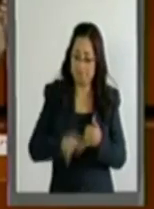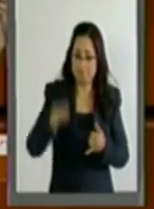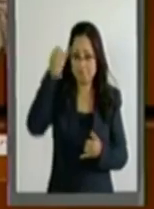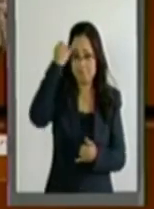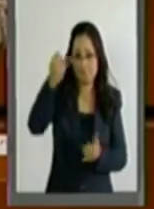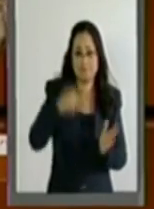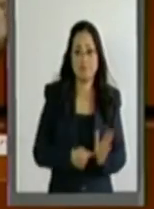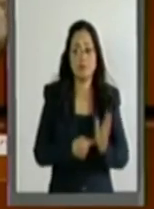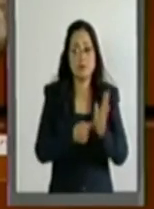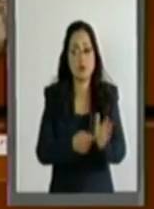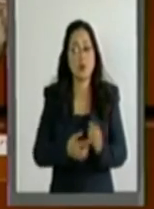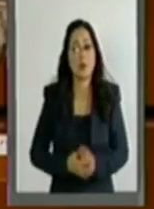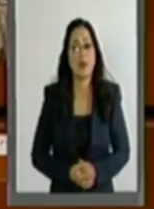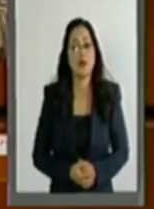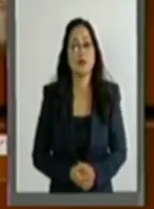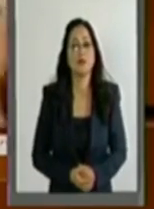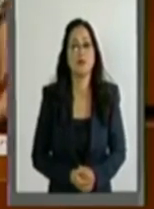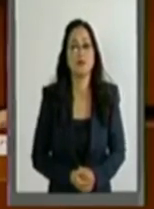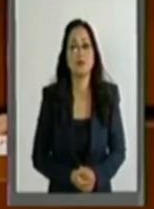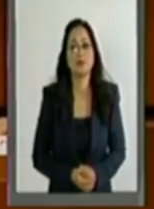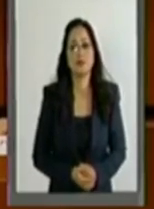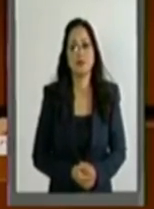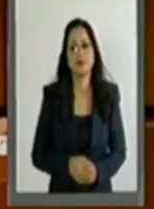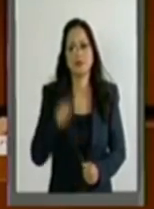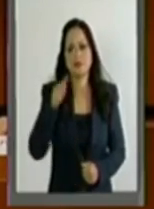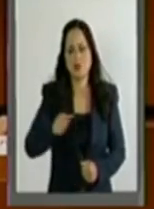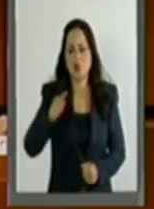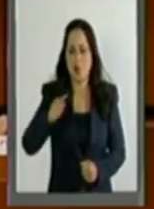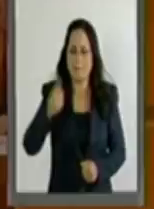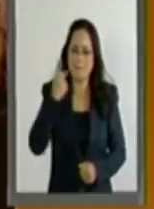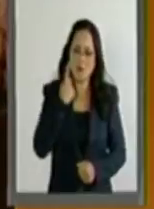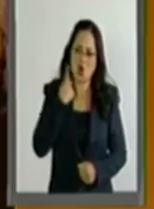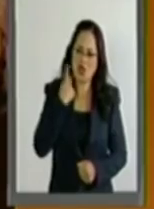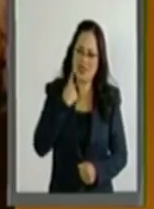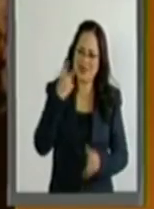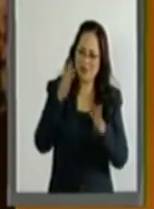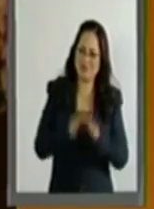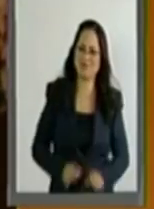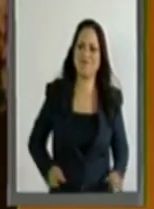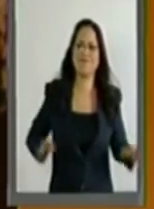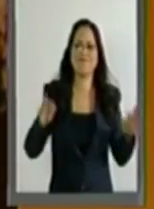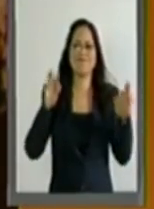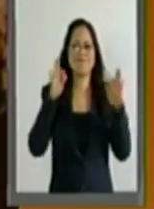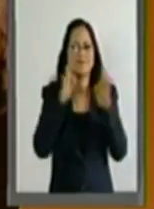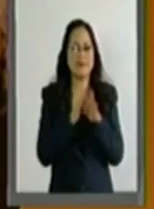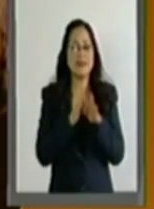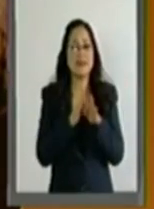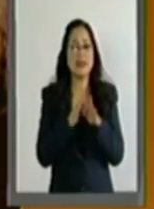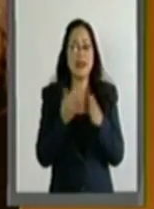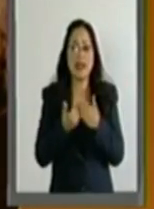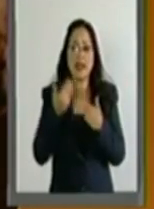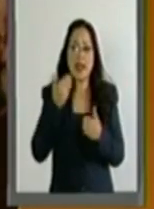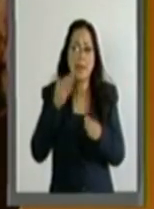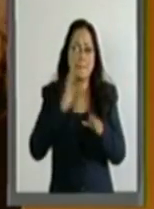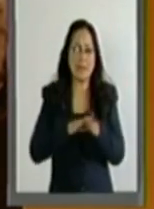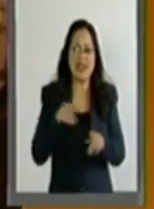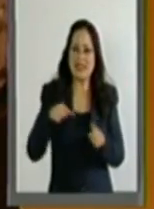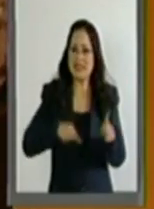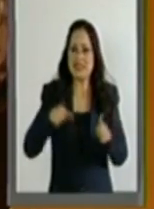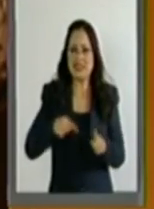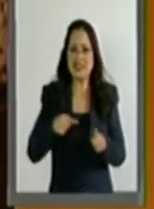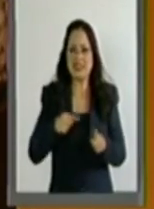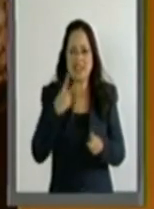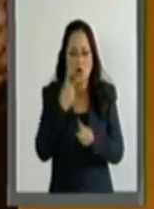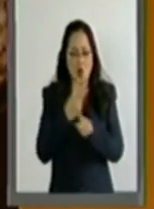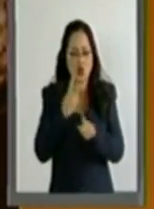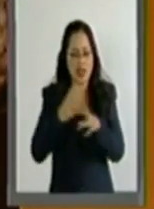presidente, con la reflexión de un gran político, un político que en el momento más álgido de la Segunda Guerra